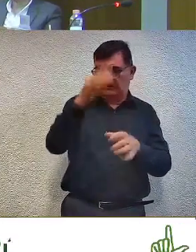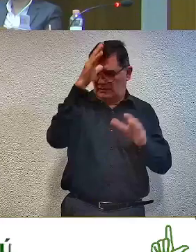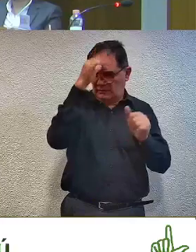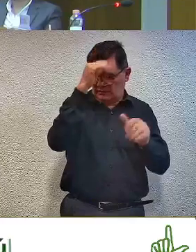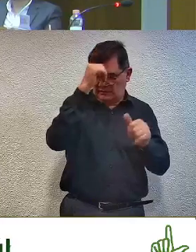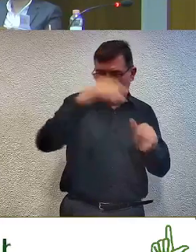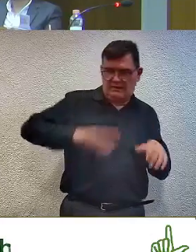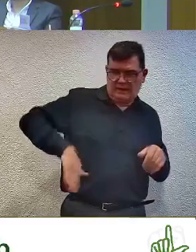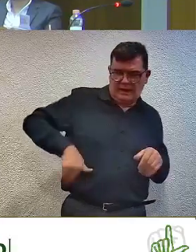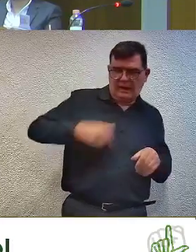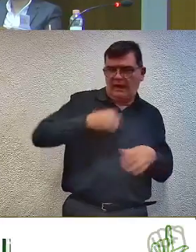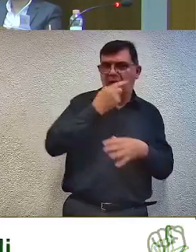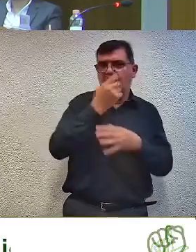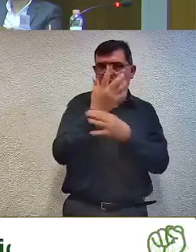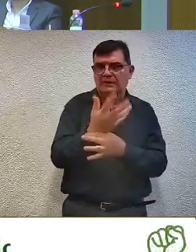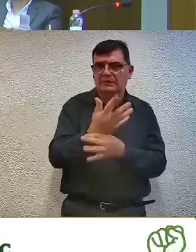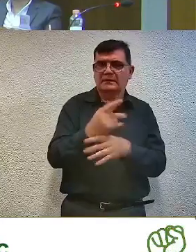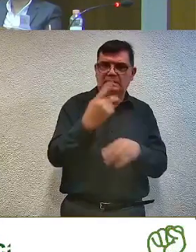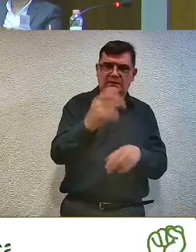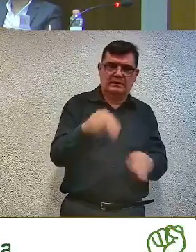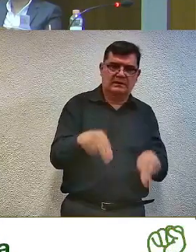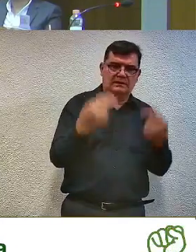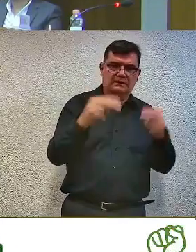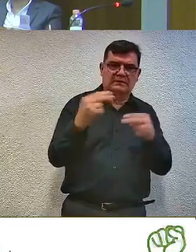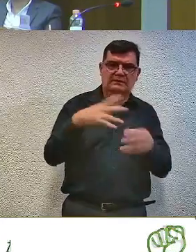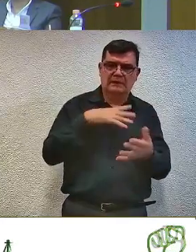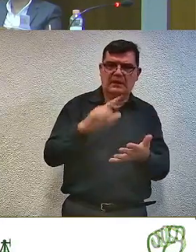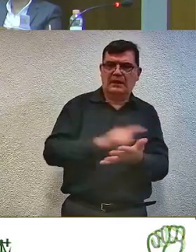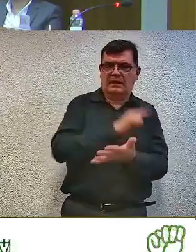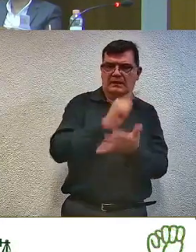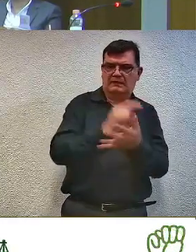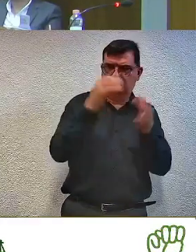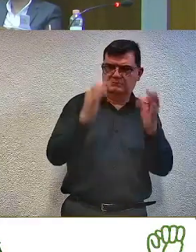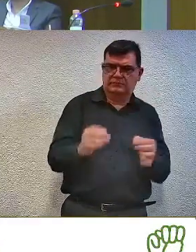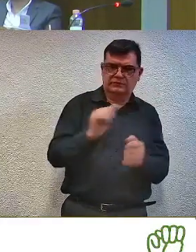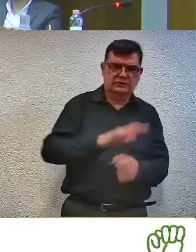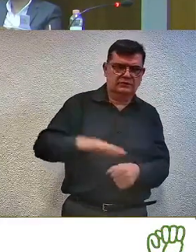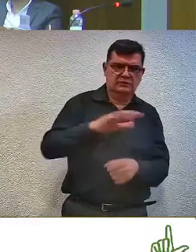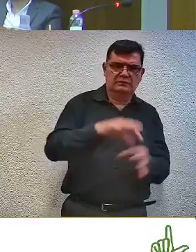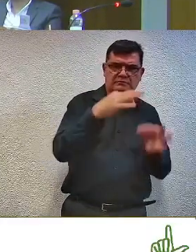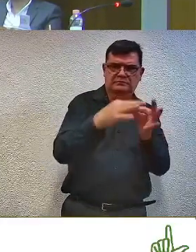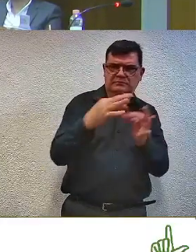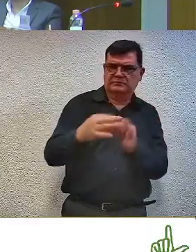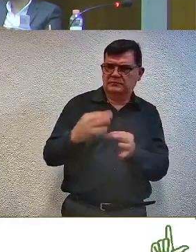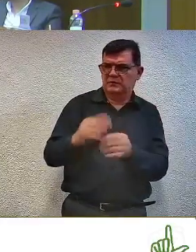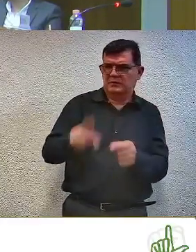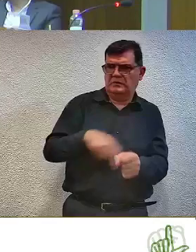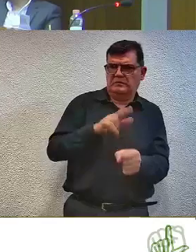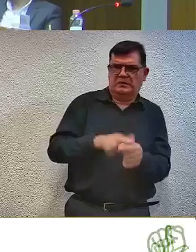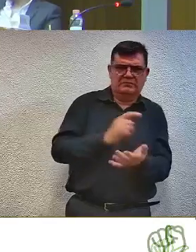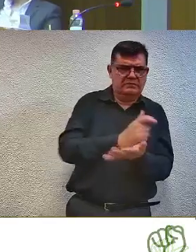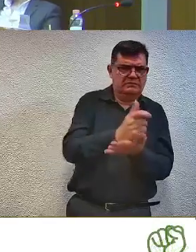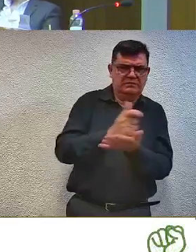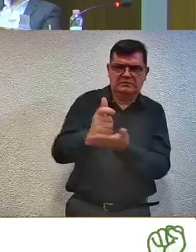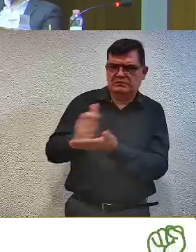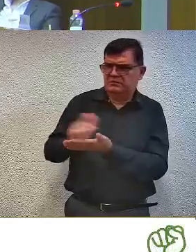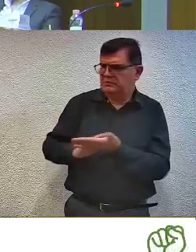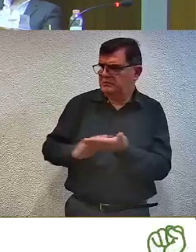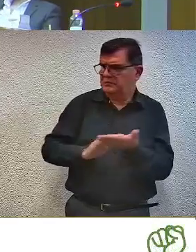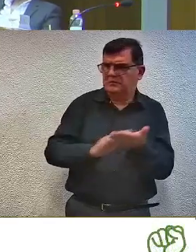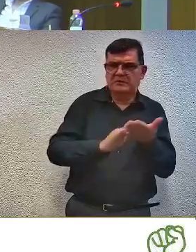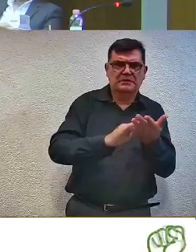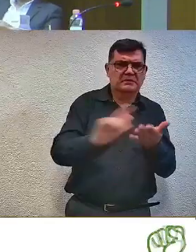antes mencionados, ese tribunal electoral encontró legalmente satisfechas las formalidades y exigencias requeridas por la citada